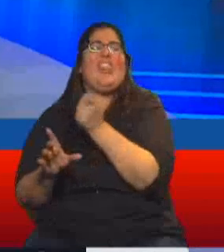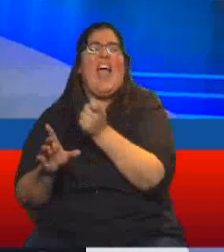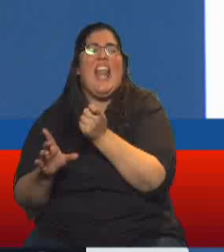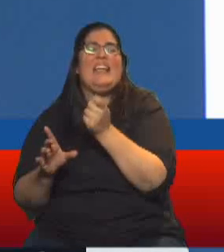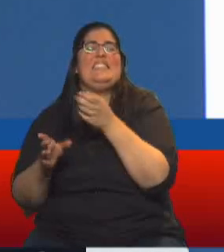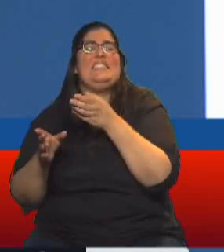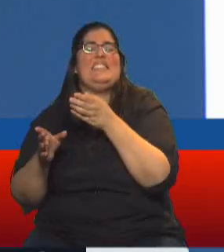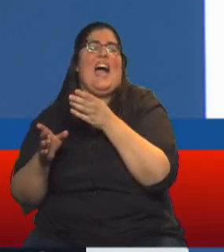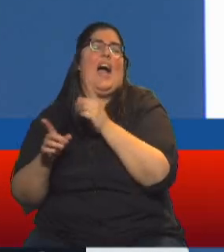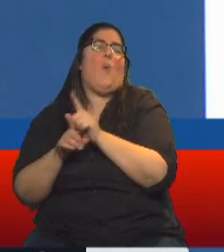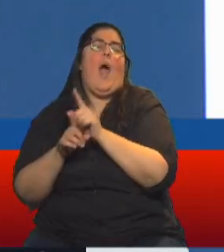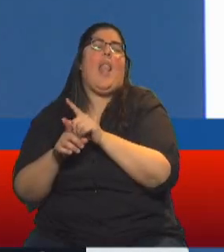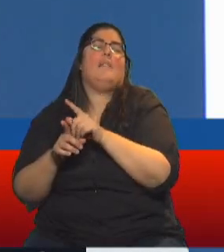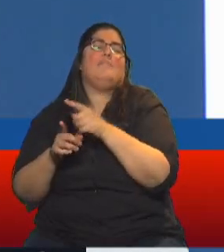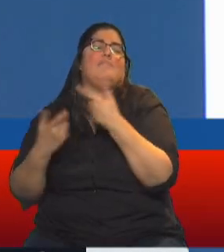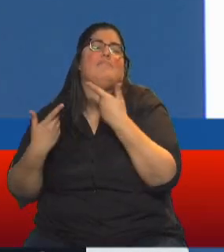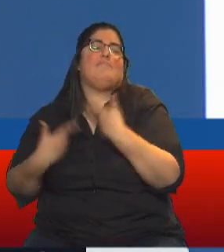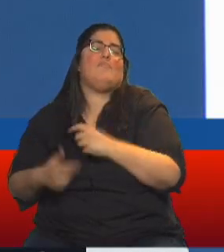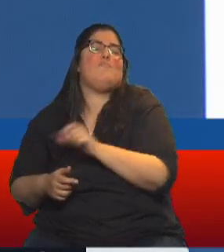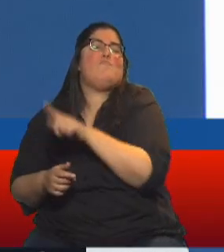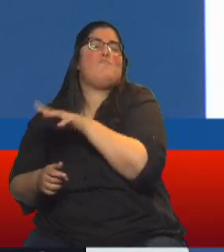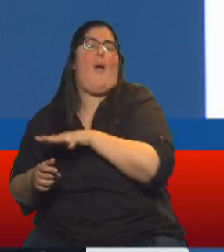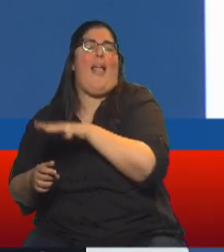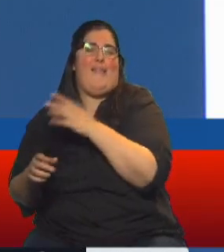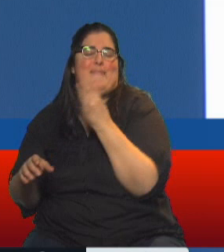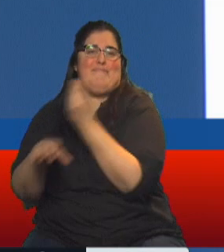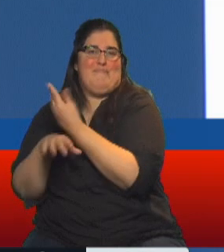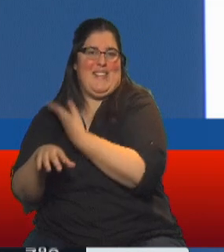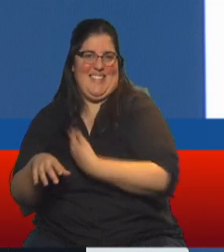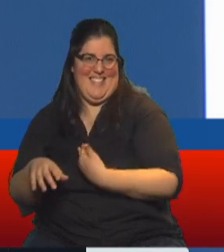en los distintos discursos y en la juramentación, esa